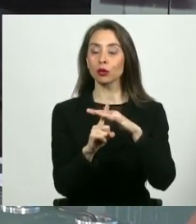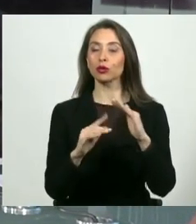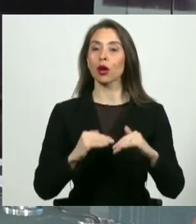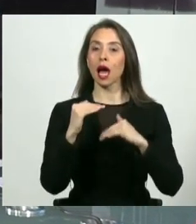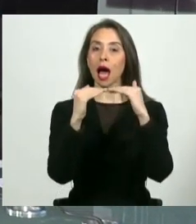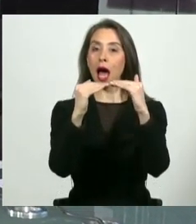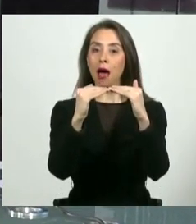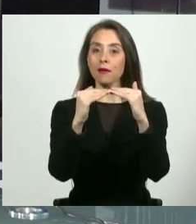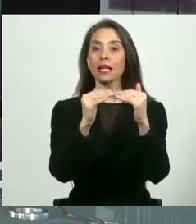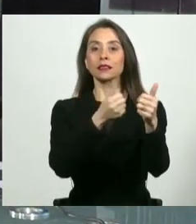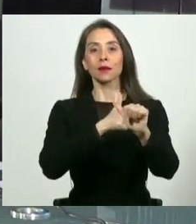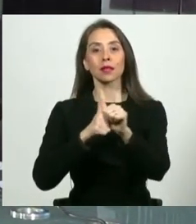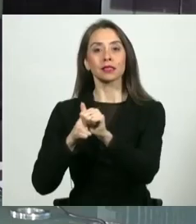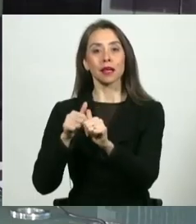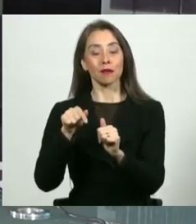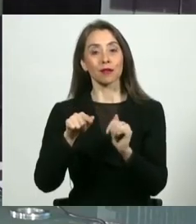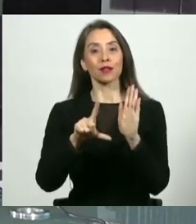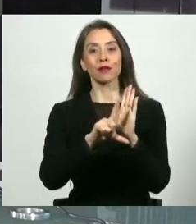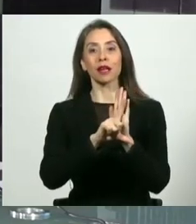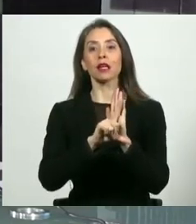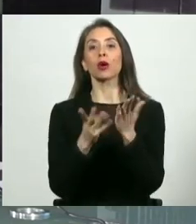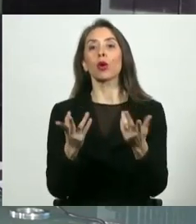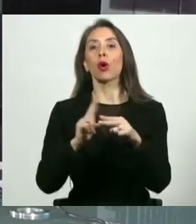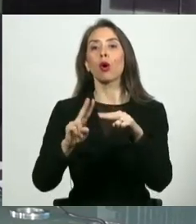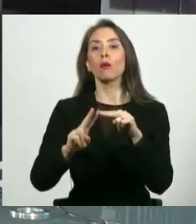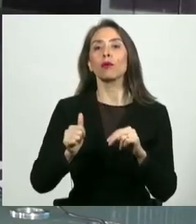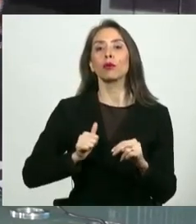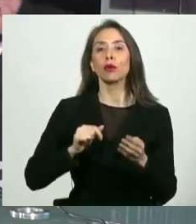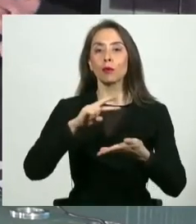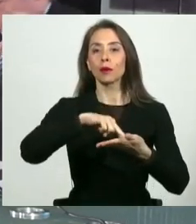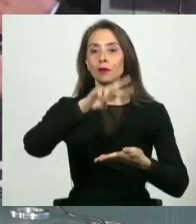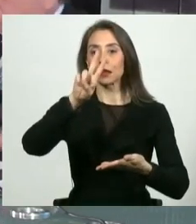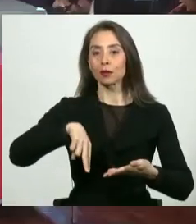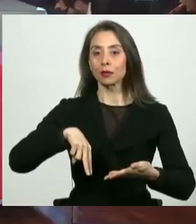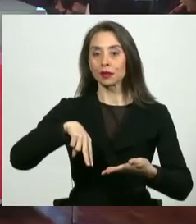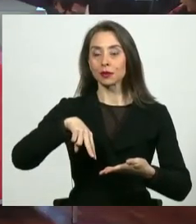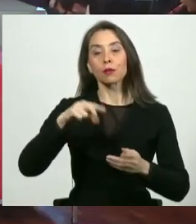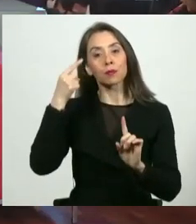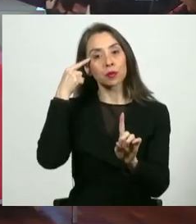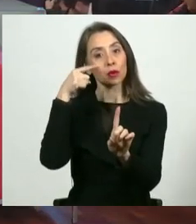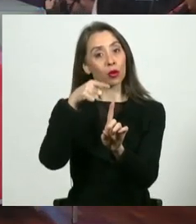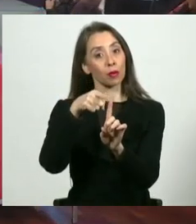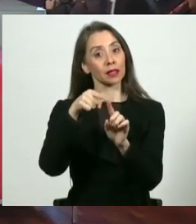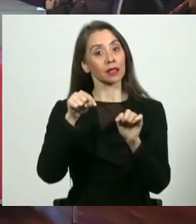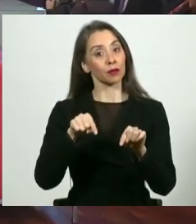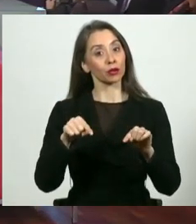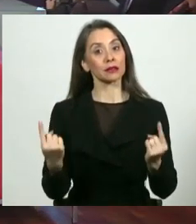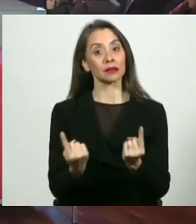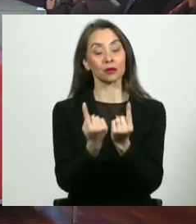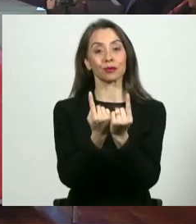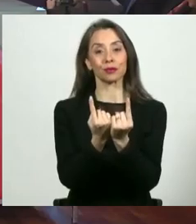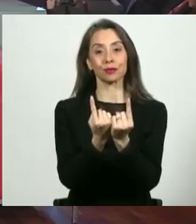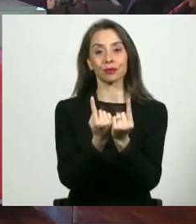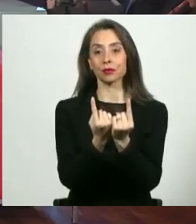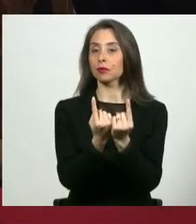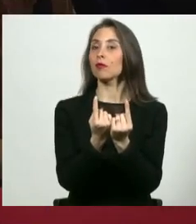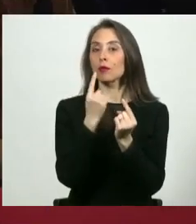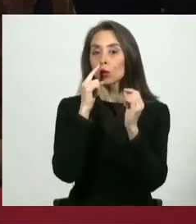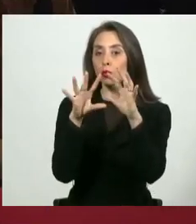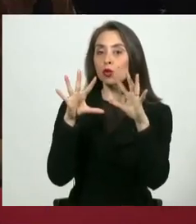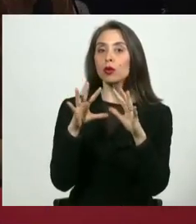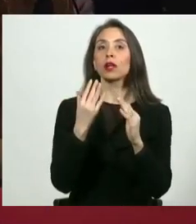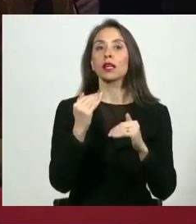avances y desafíos legislativos en la implementación de la Convención. El objetivo de este encuentro es destacar los